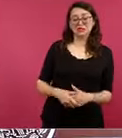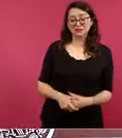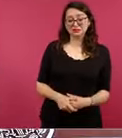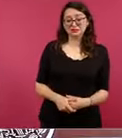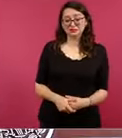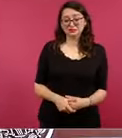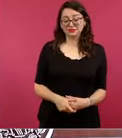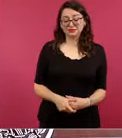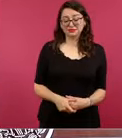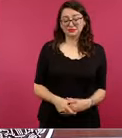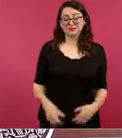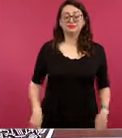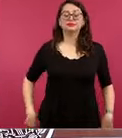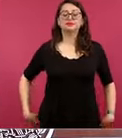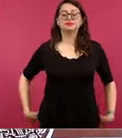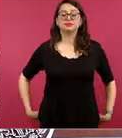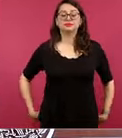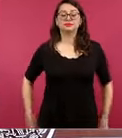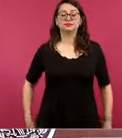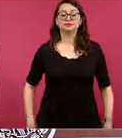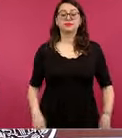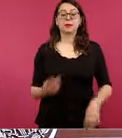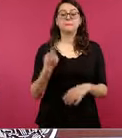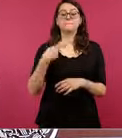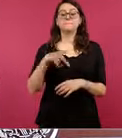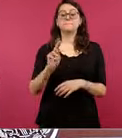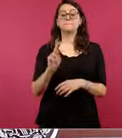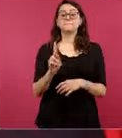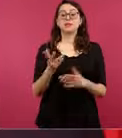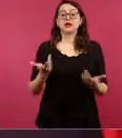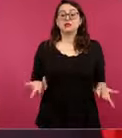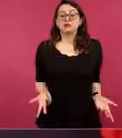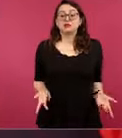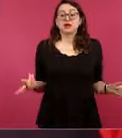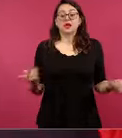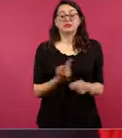Lo importante es que no han hecho mella.